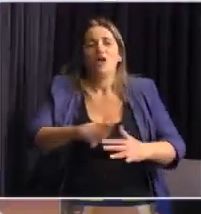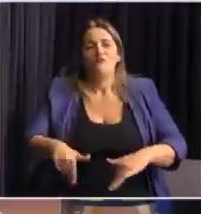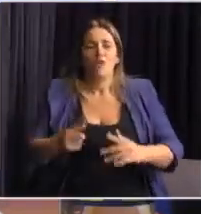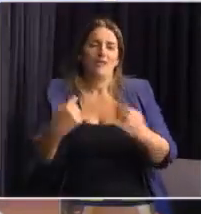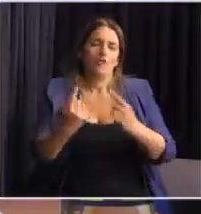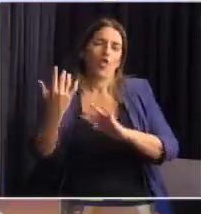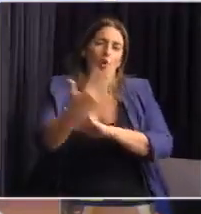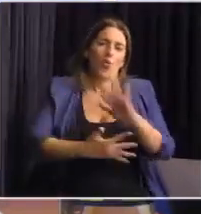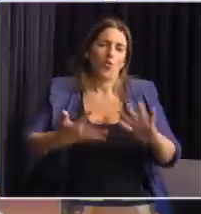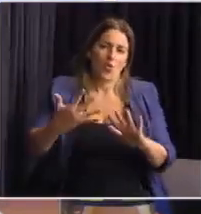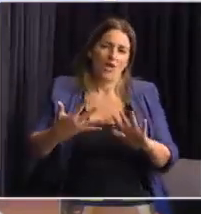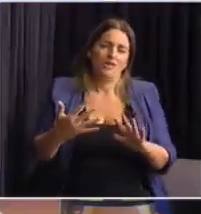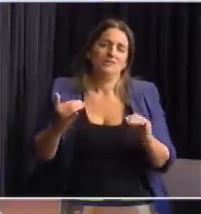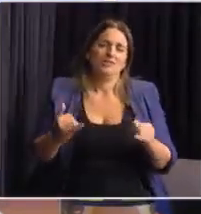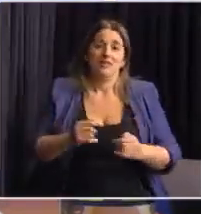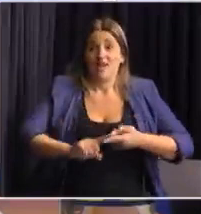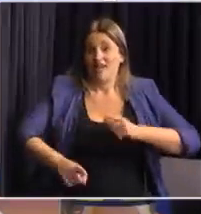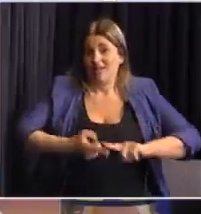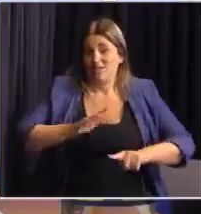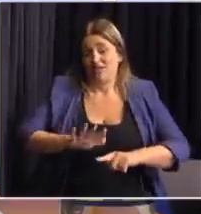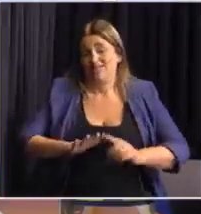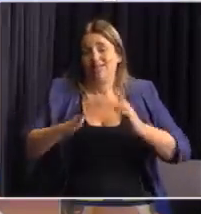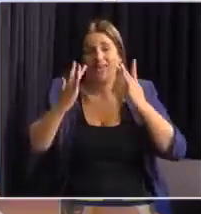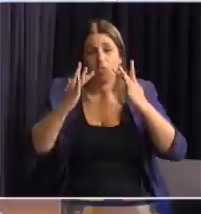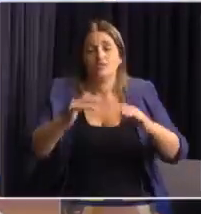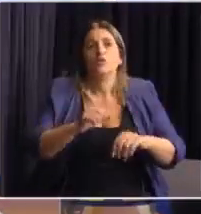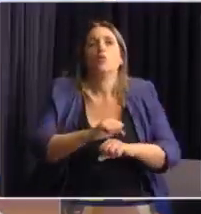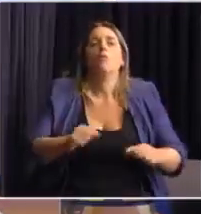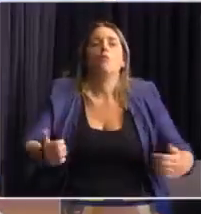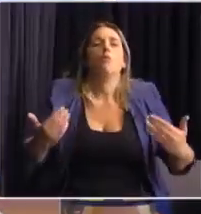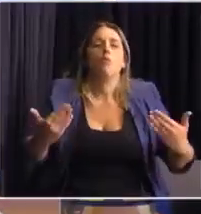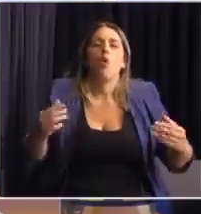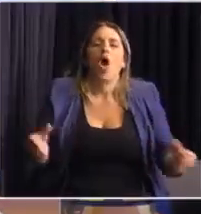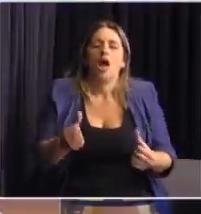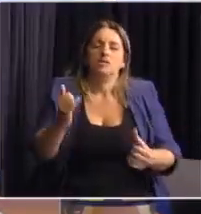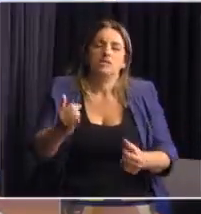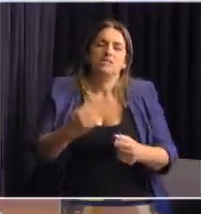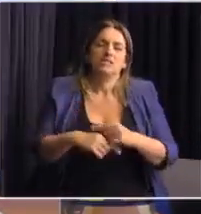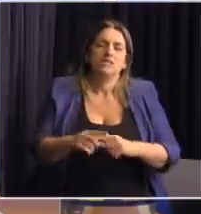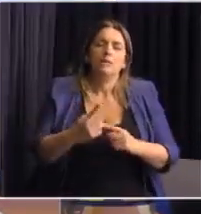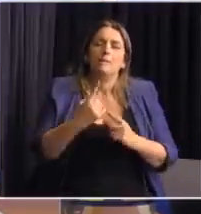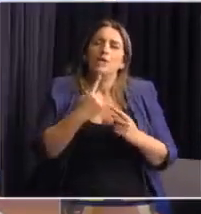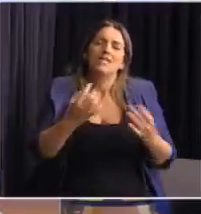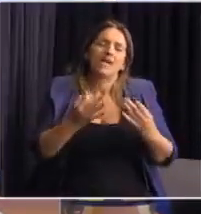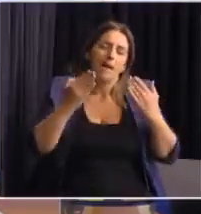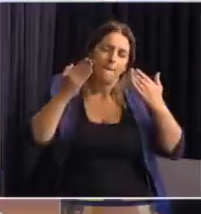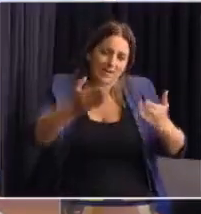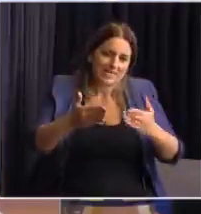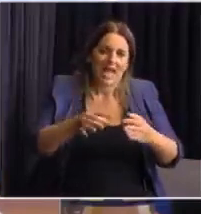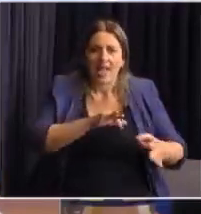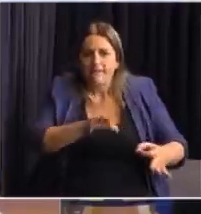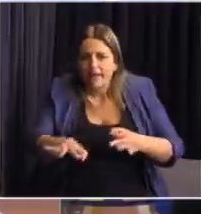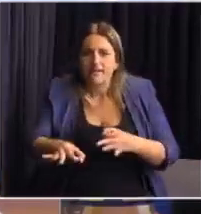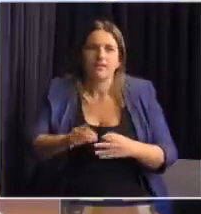todo el país vinculada a la educación que permitió realizar políticas focalizadas, desarrollar estrategias pedagógicas,